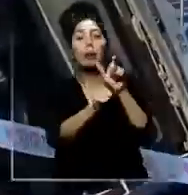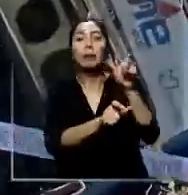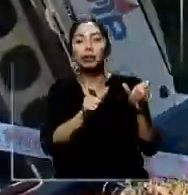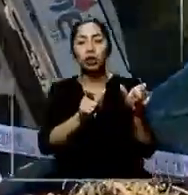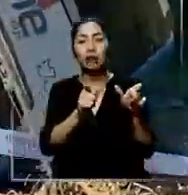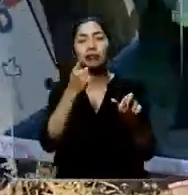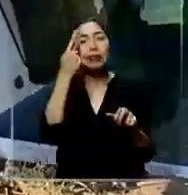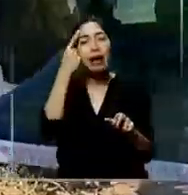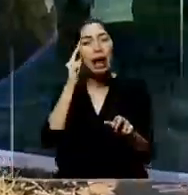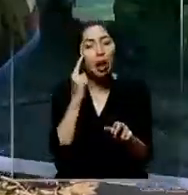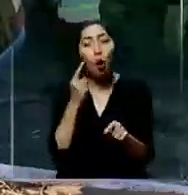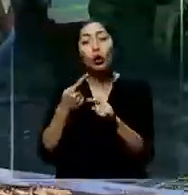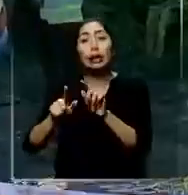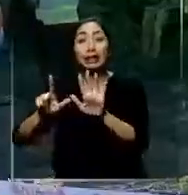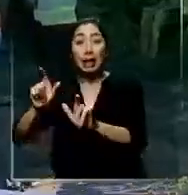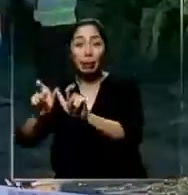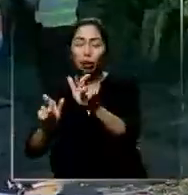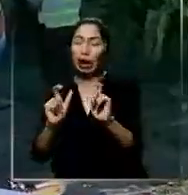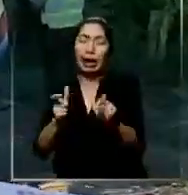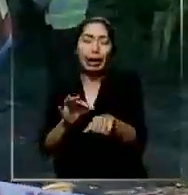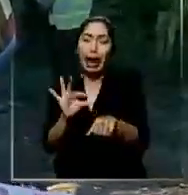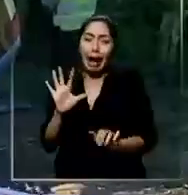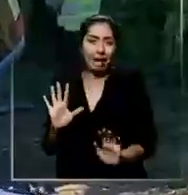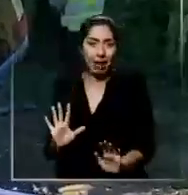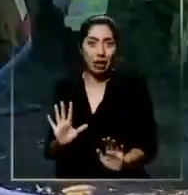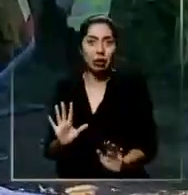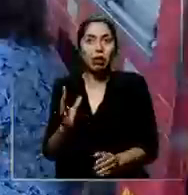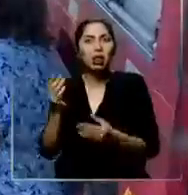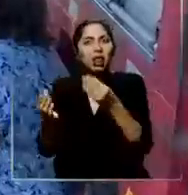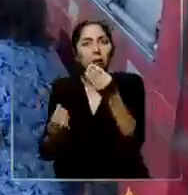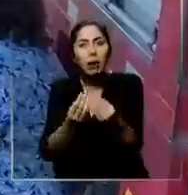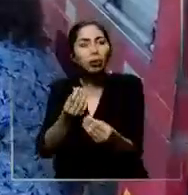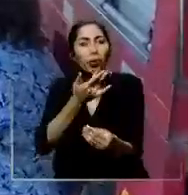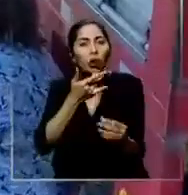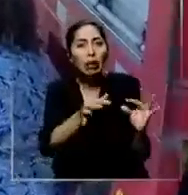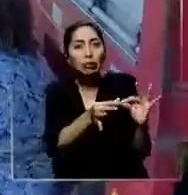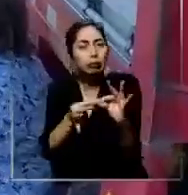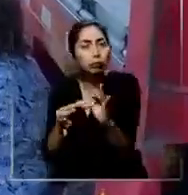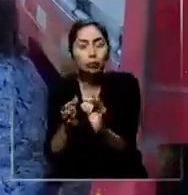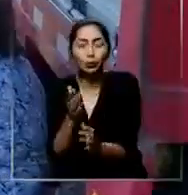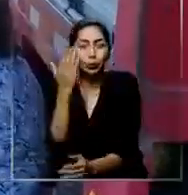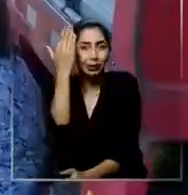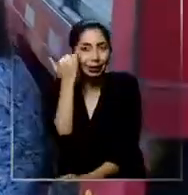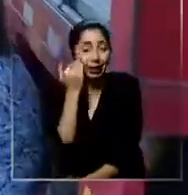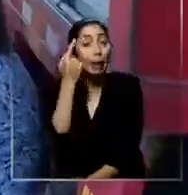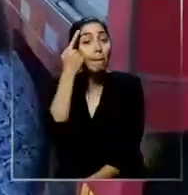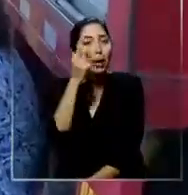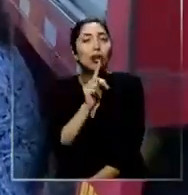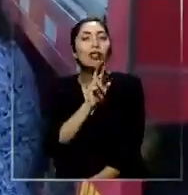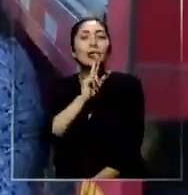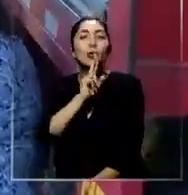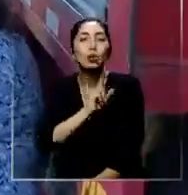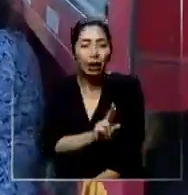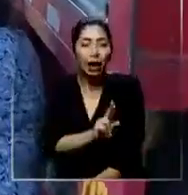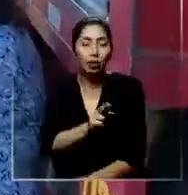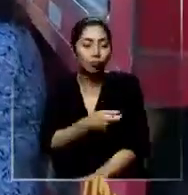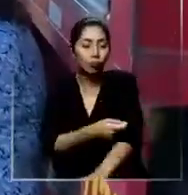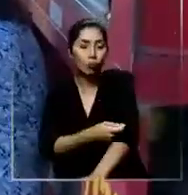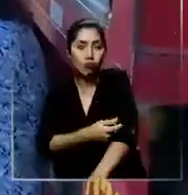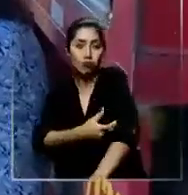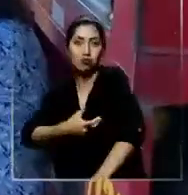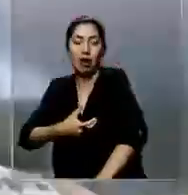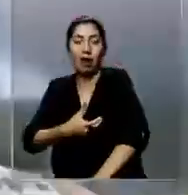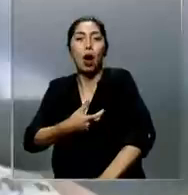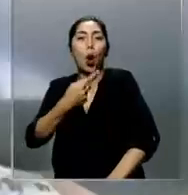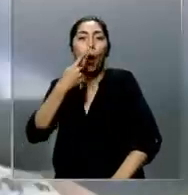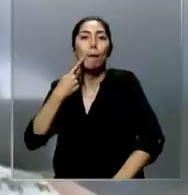7 graves. Lo que pasó minutos antes es un misterio, pero lo que sí quedó claro fue el resultado del narcotest que se debió realizar el